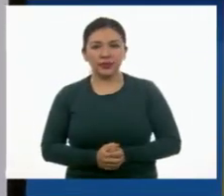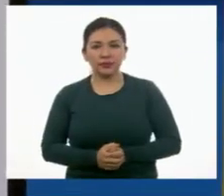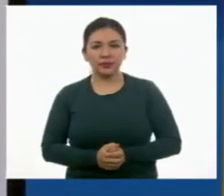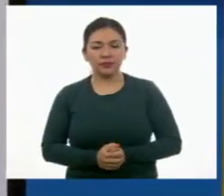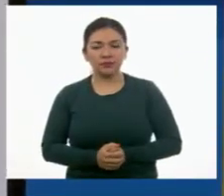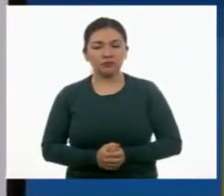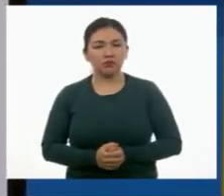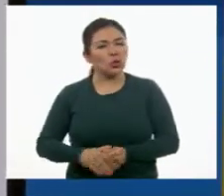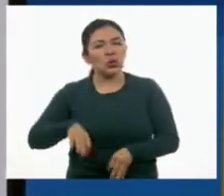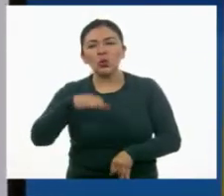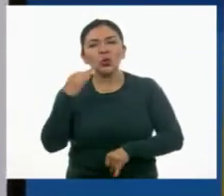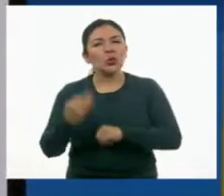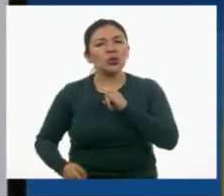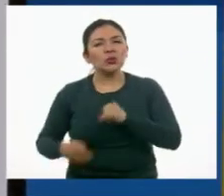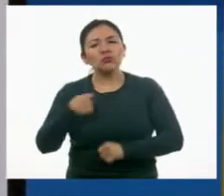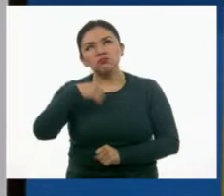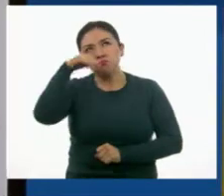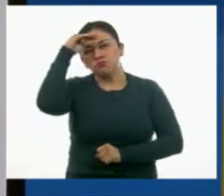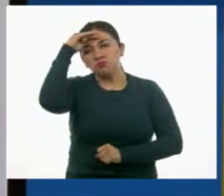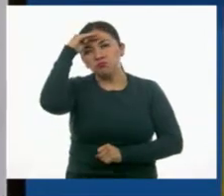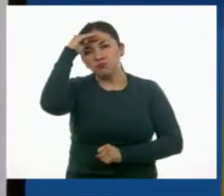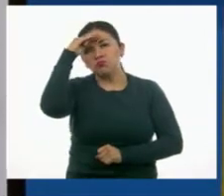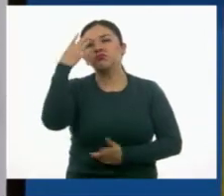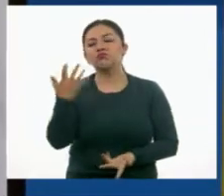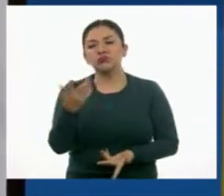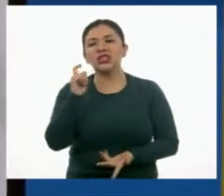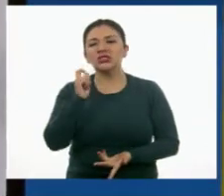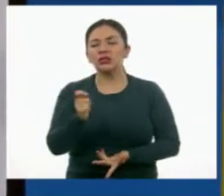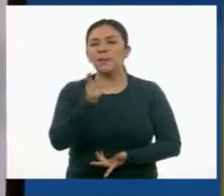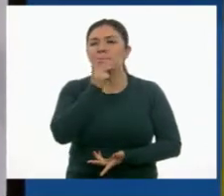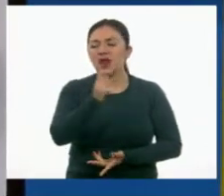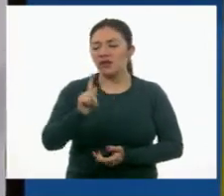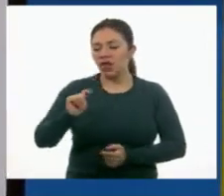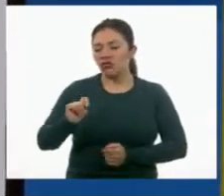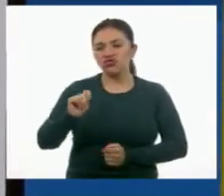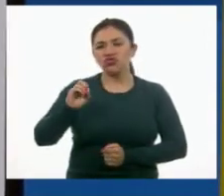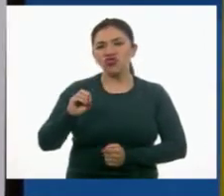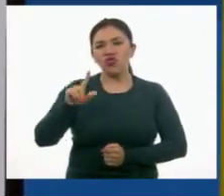Y finalmente pensé en la tolerancia.